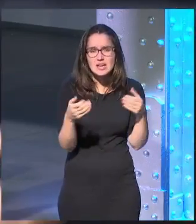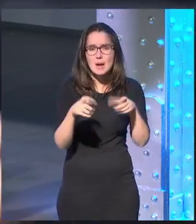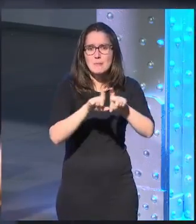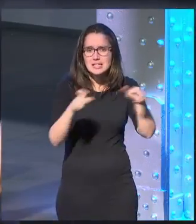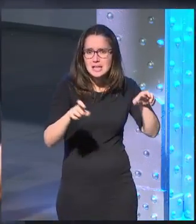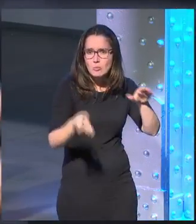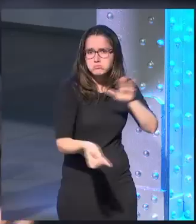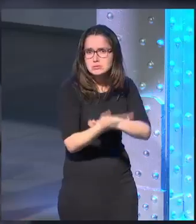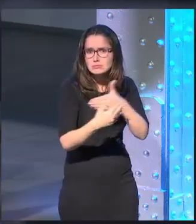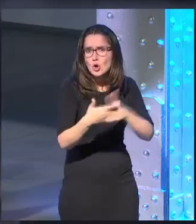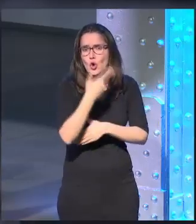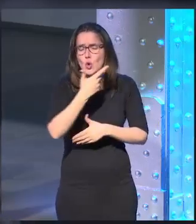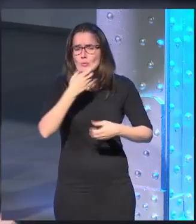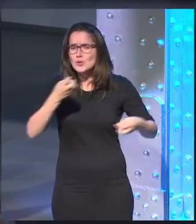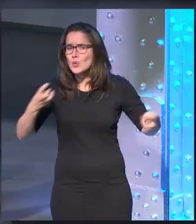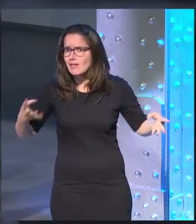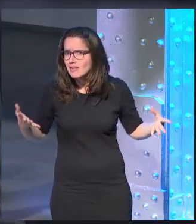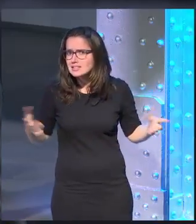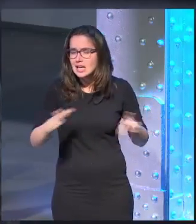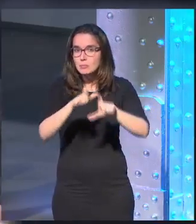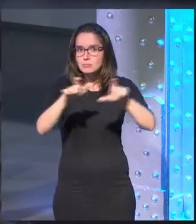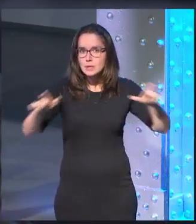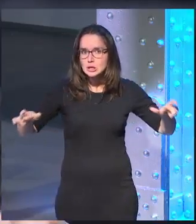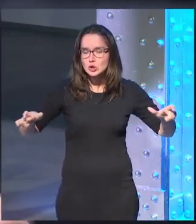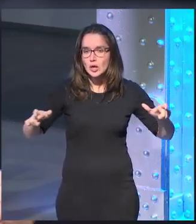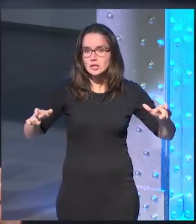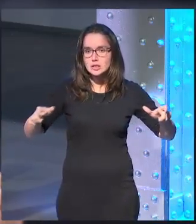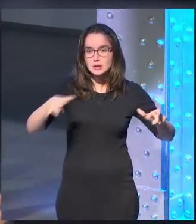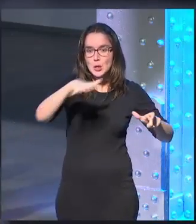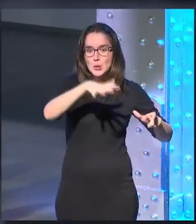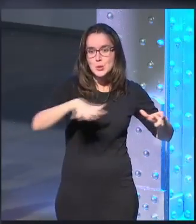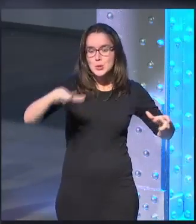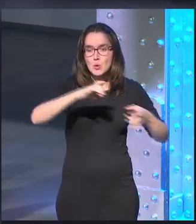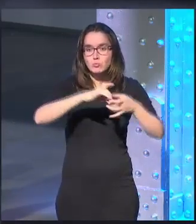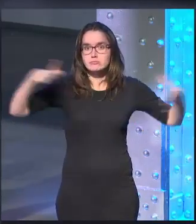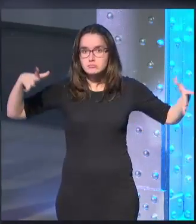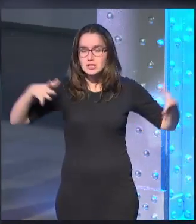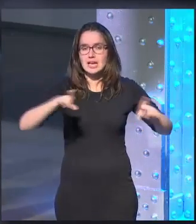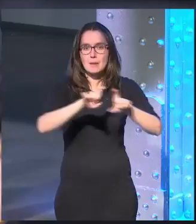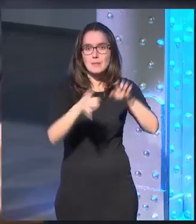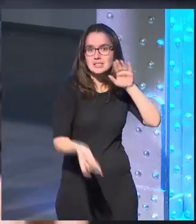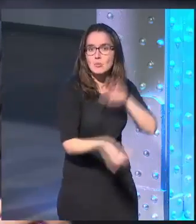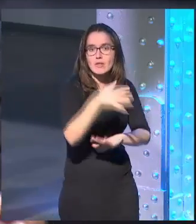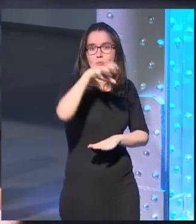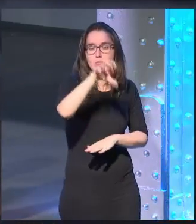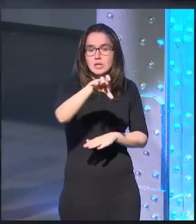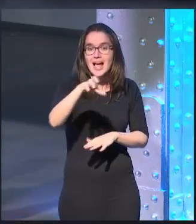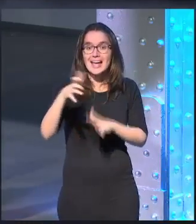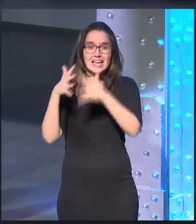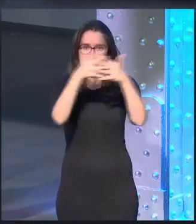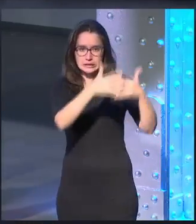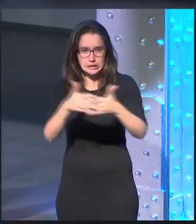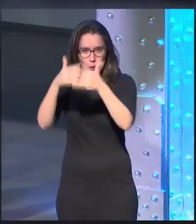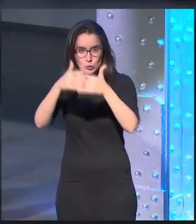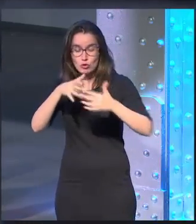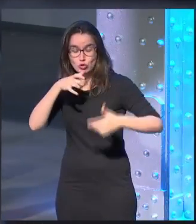startups conocemos que la gente está totalmente deslocalizada? Que la startup a lo mejor tiene sede en Silicon Valley o